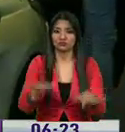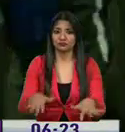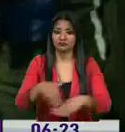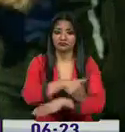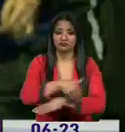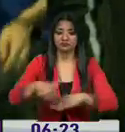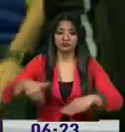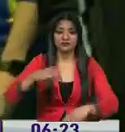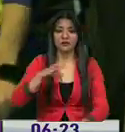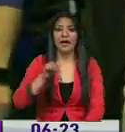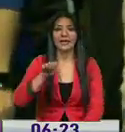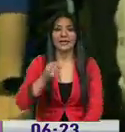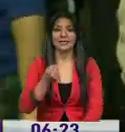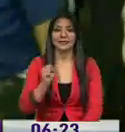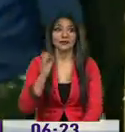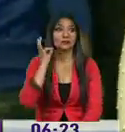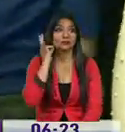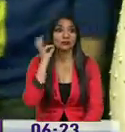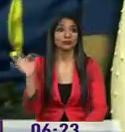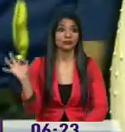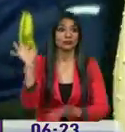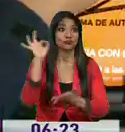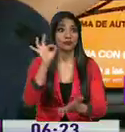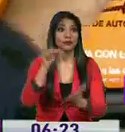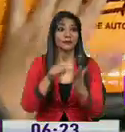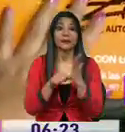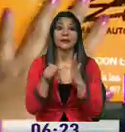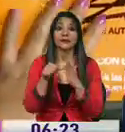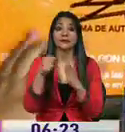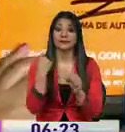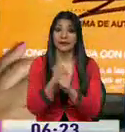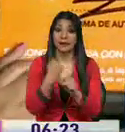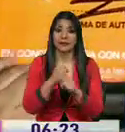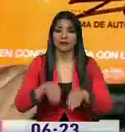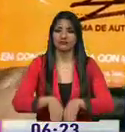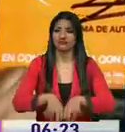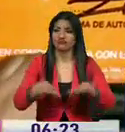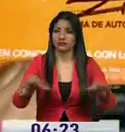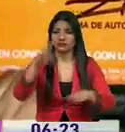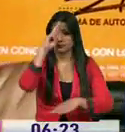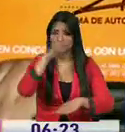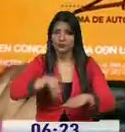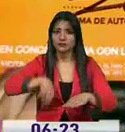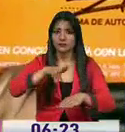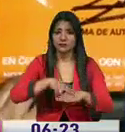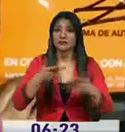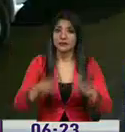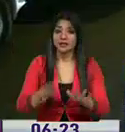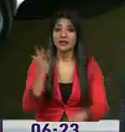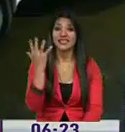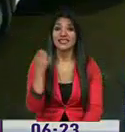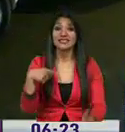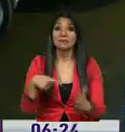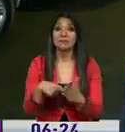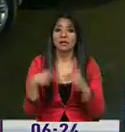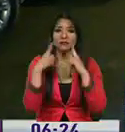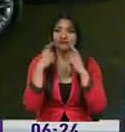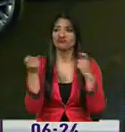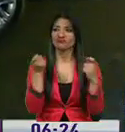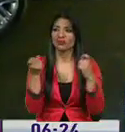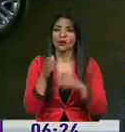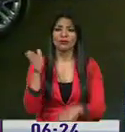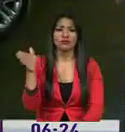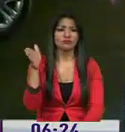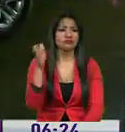Calles. Según la representante del Ministerio del Trabajo, a nivel nacional se han realizado casi 15.000 operativos,